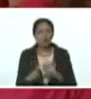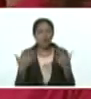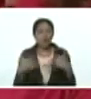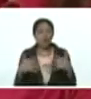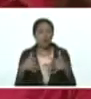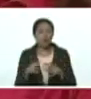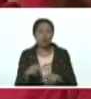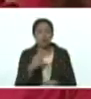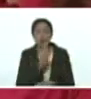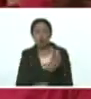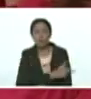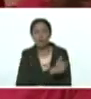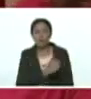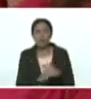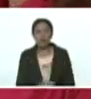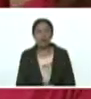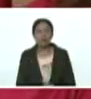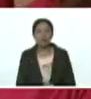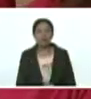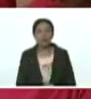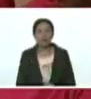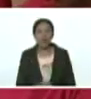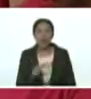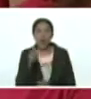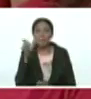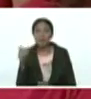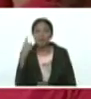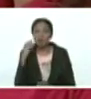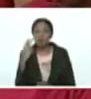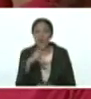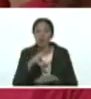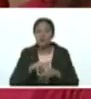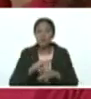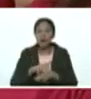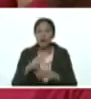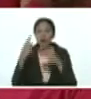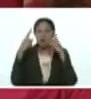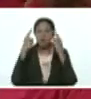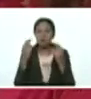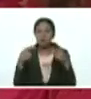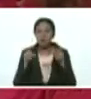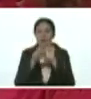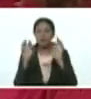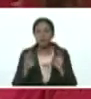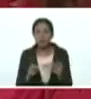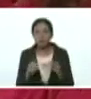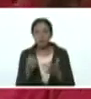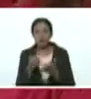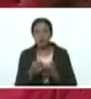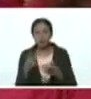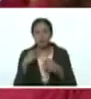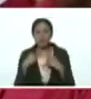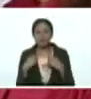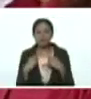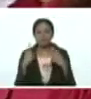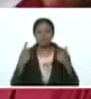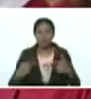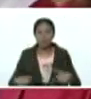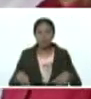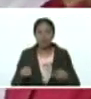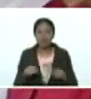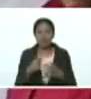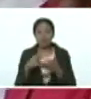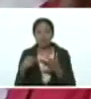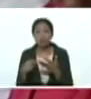de los hospitales. Cooperación al personal médico, al personal profesional y cooperación física también de